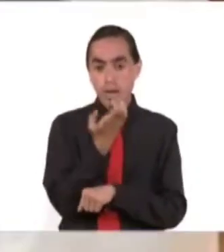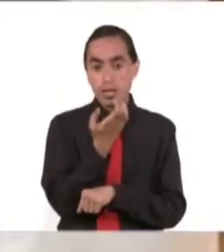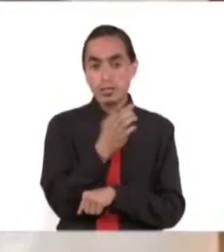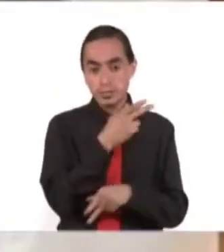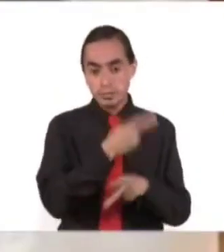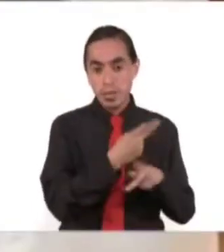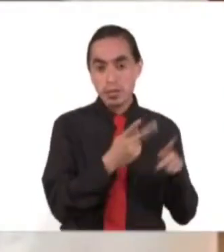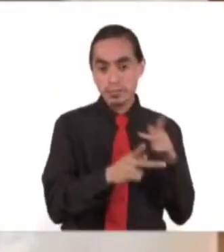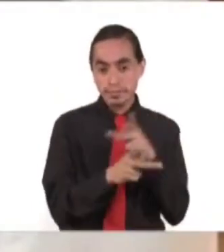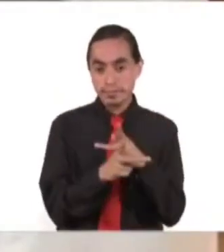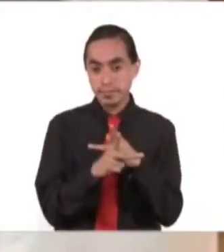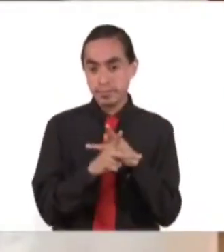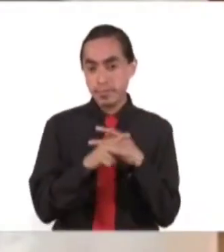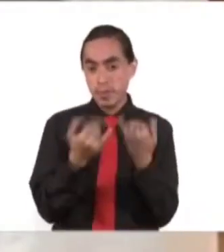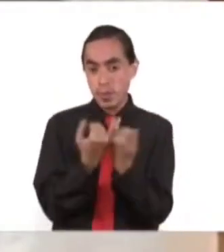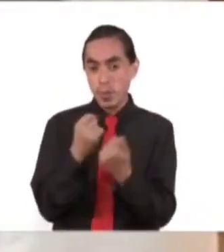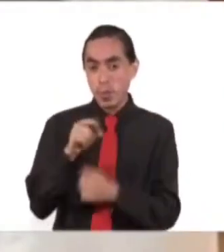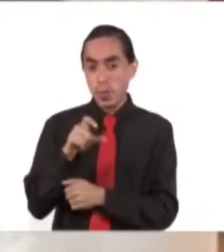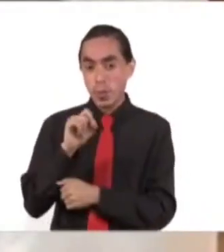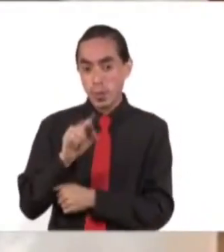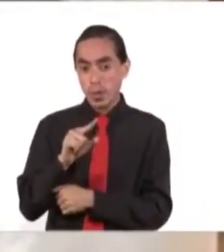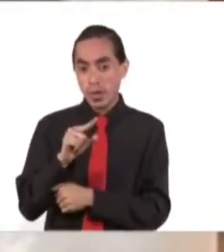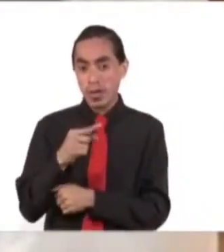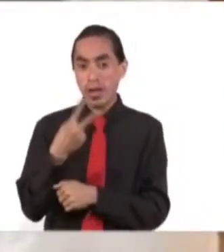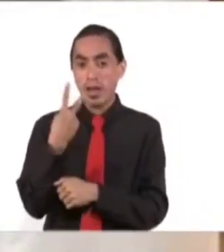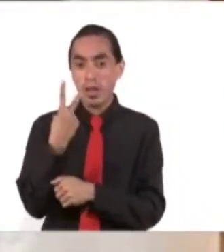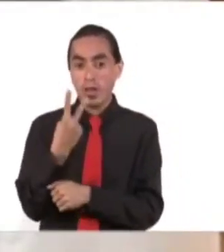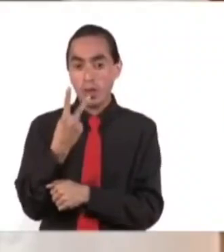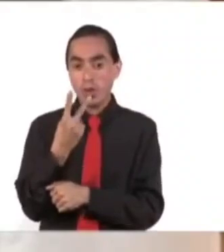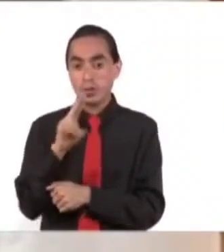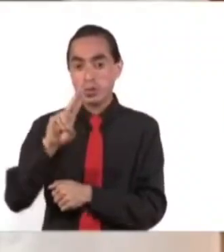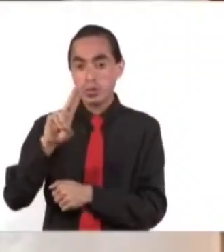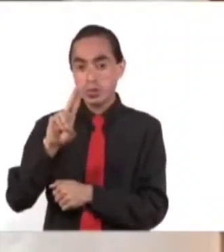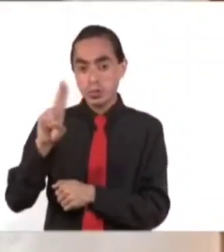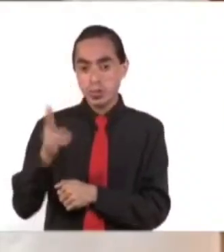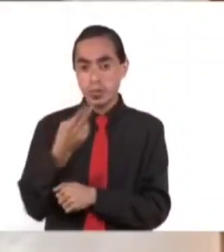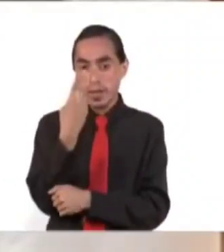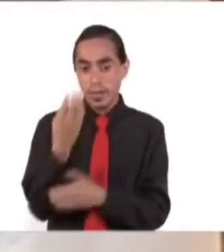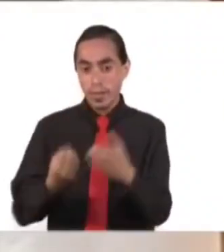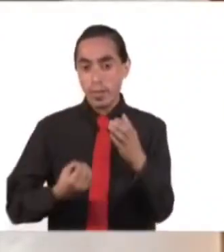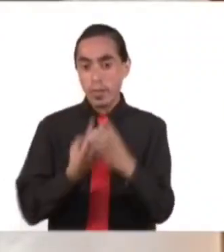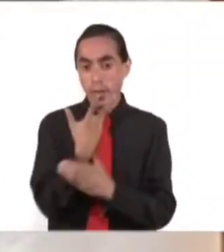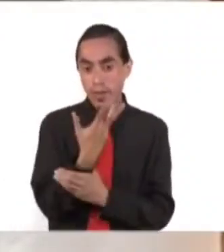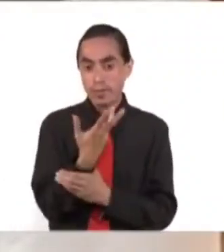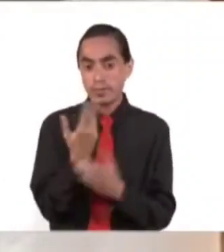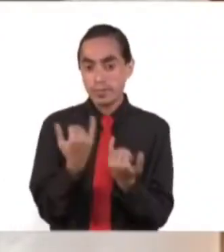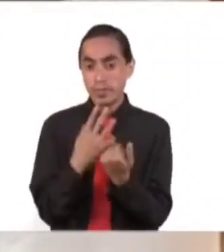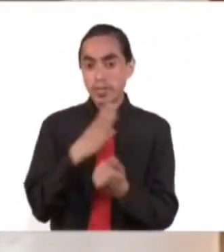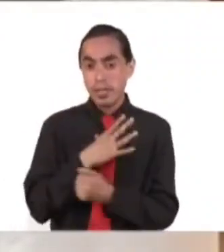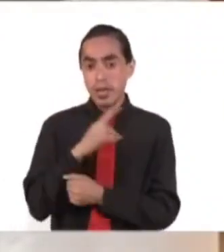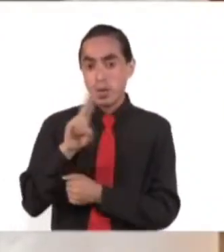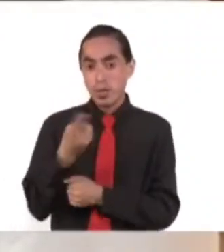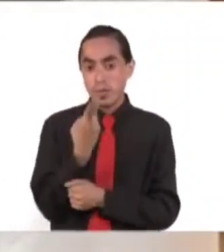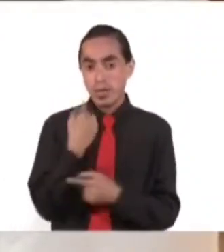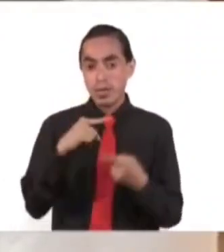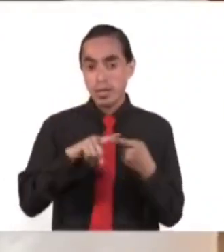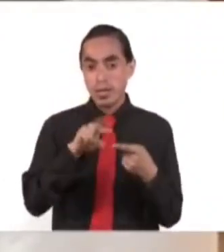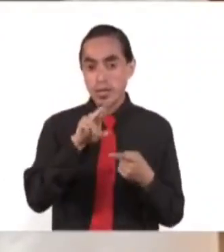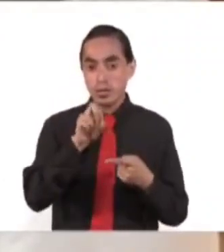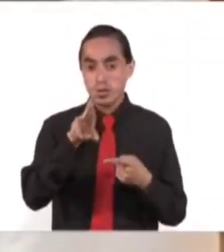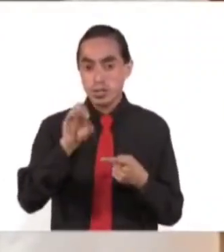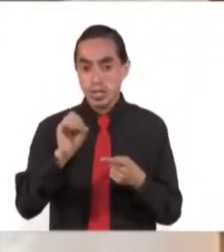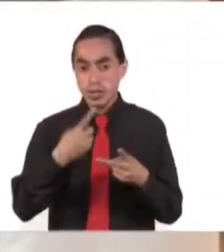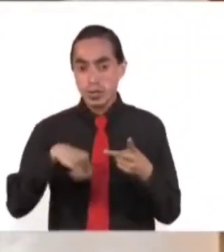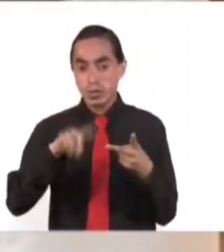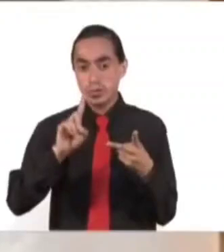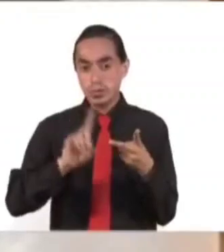Superior y de la creación de las 2 nuevas universidades, la Universidad Rosario Castellanos y la Universidad